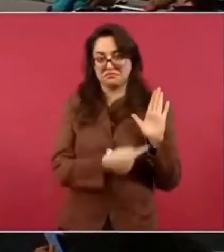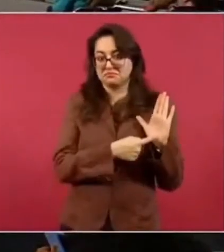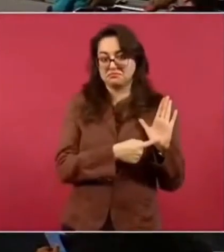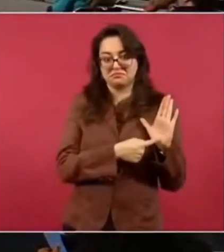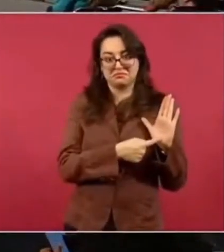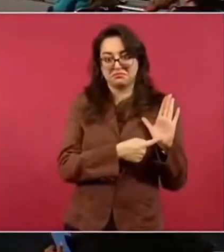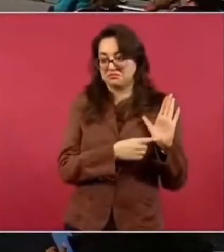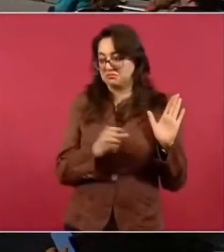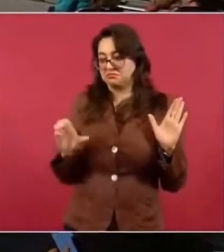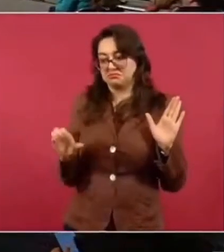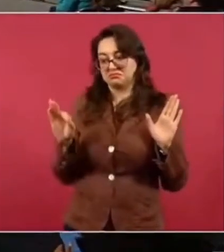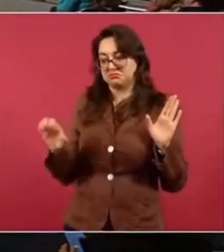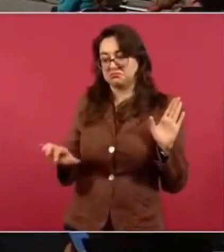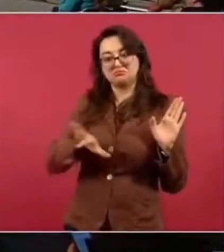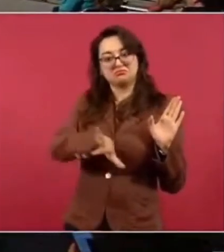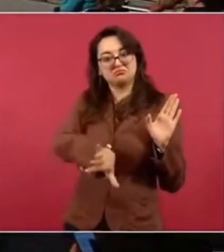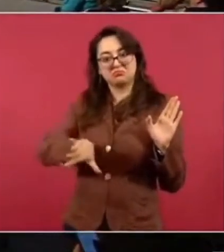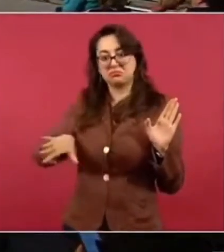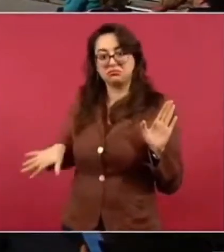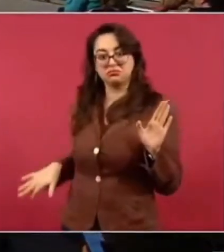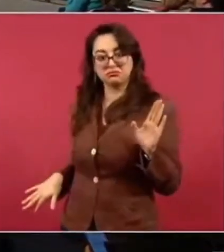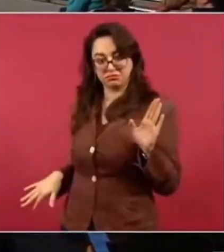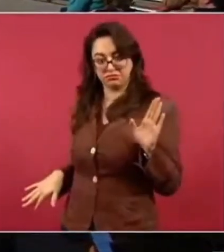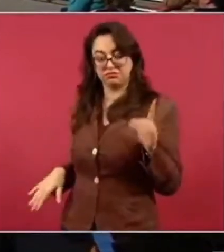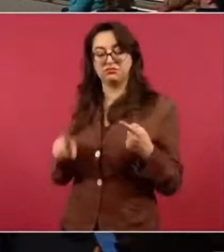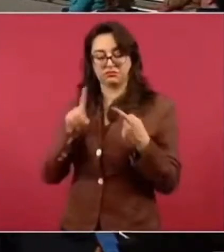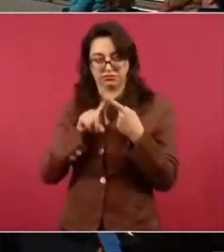a las líneas de transmisión,